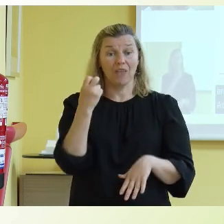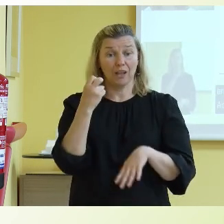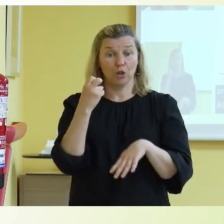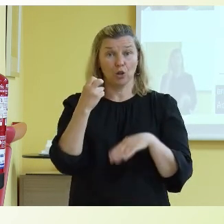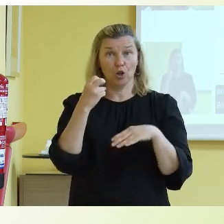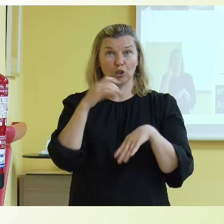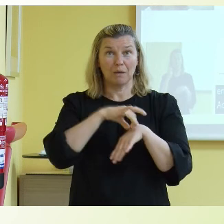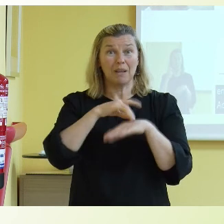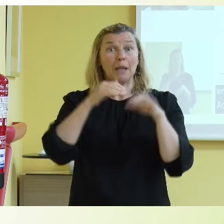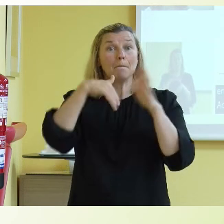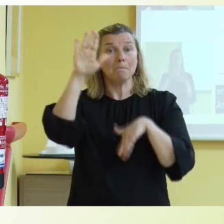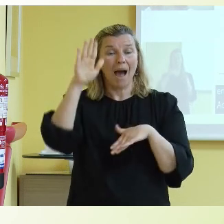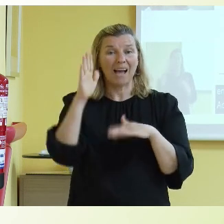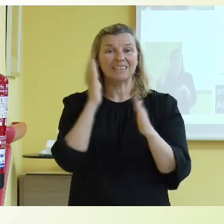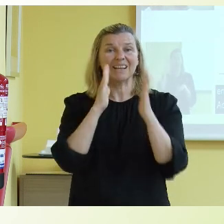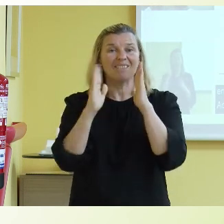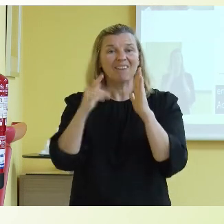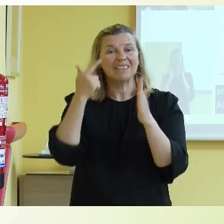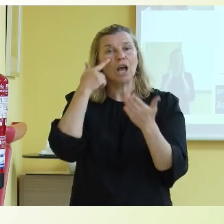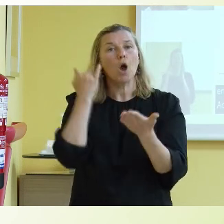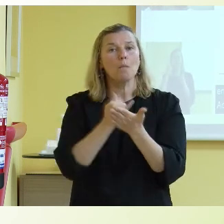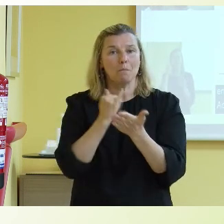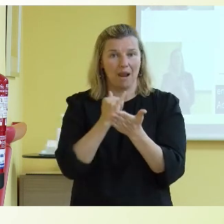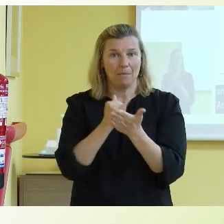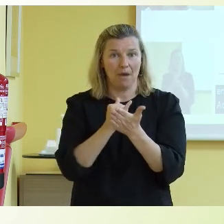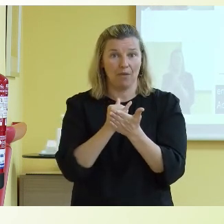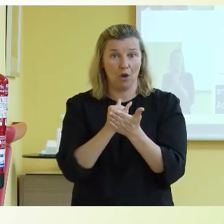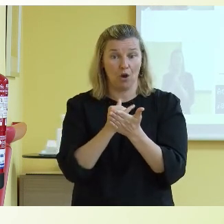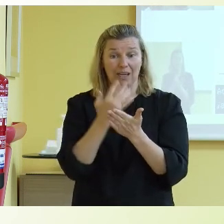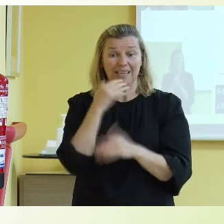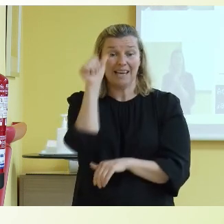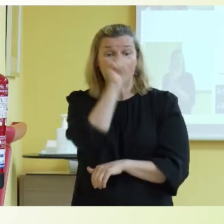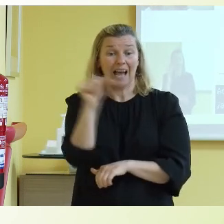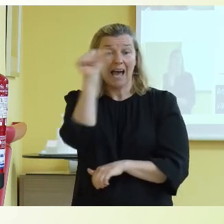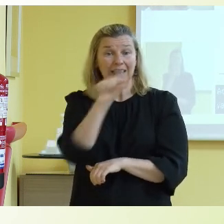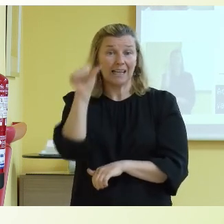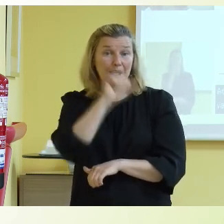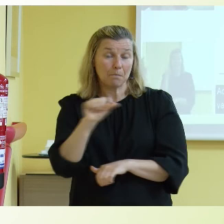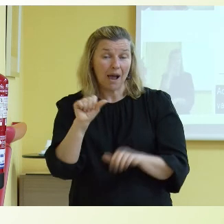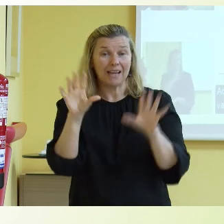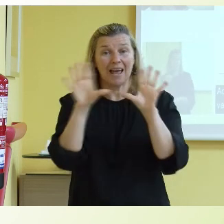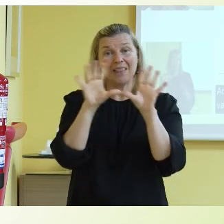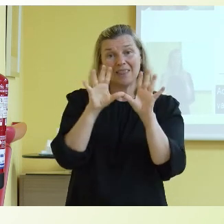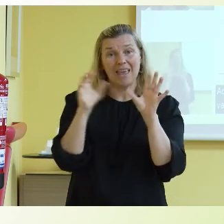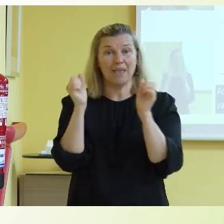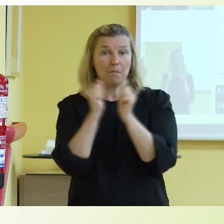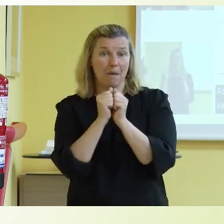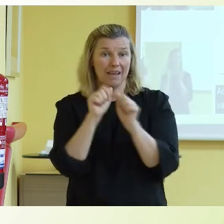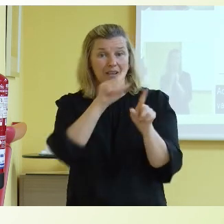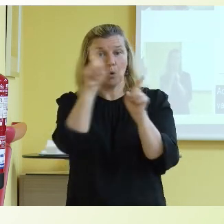de validación y por término medio cada semana se envía entre 10 y 20 nuevos cuestionarios de evaluación